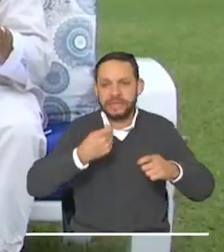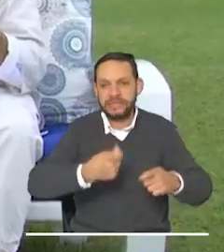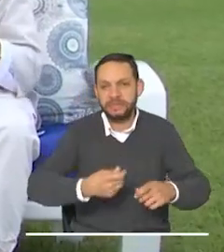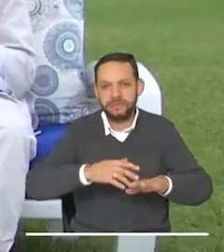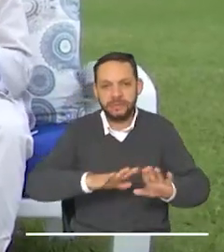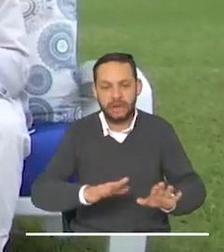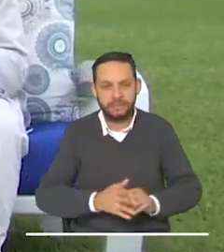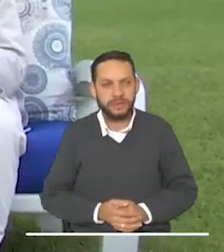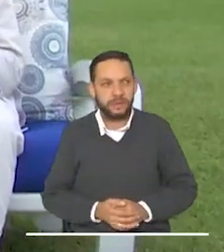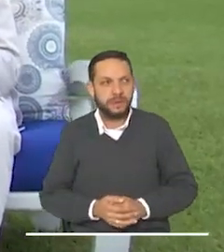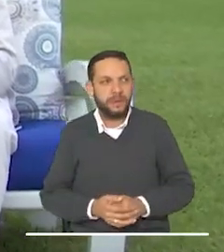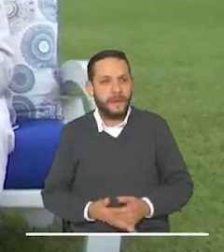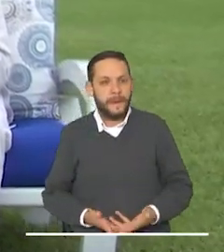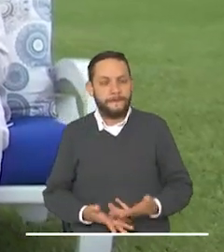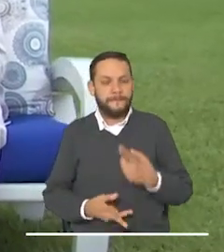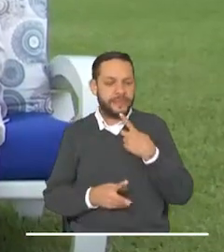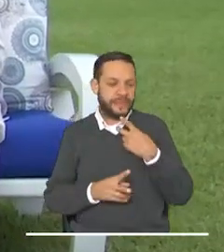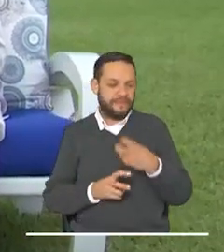Entonces